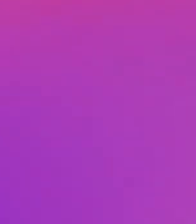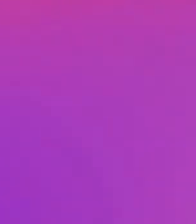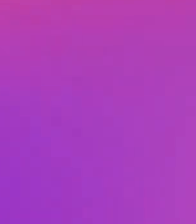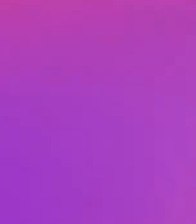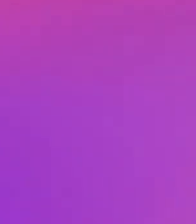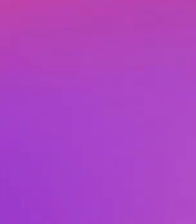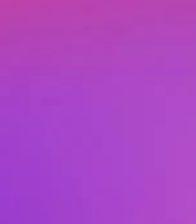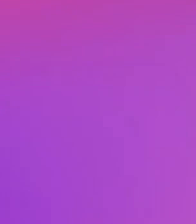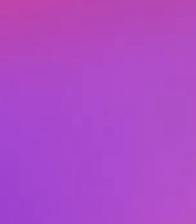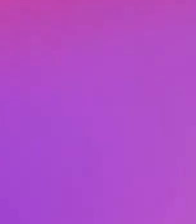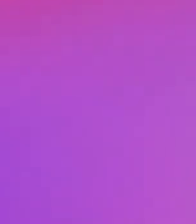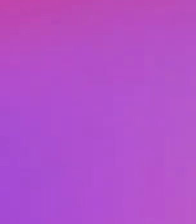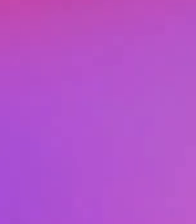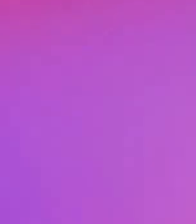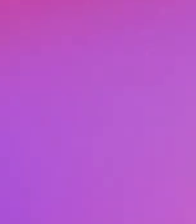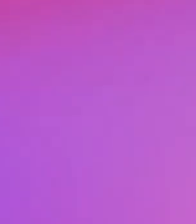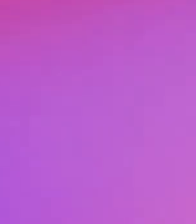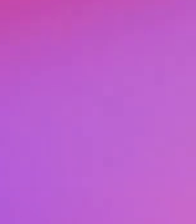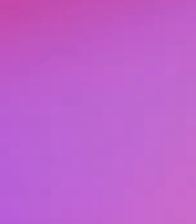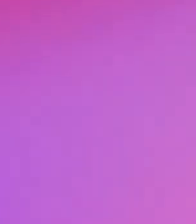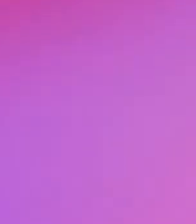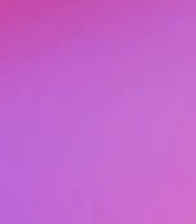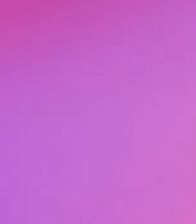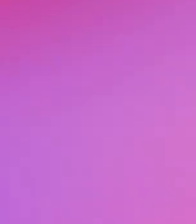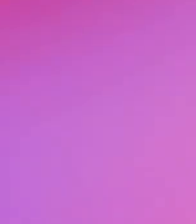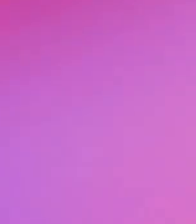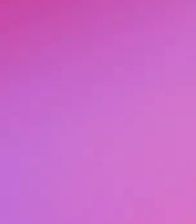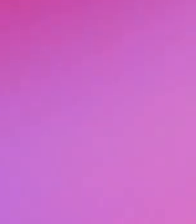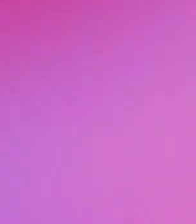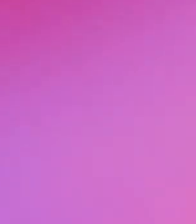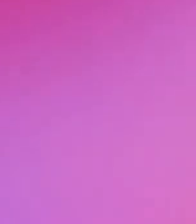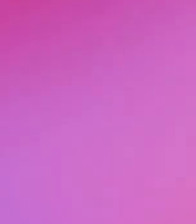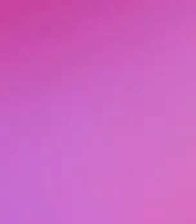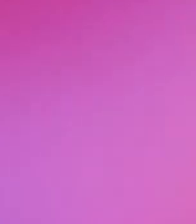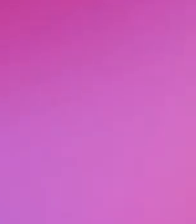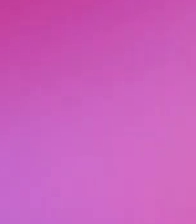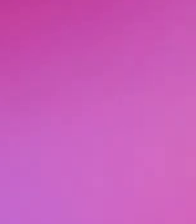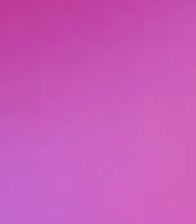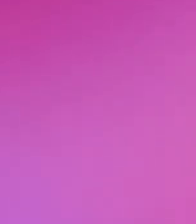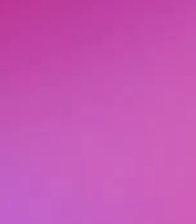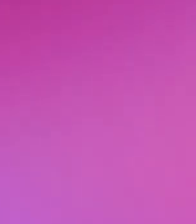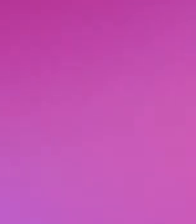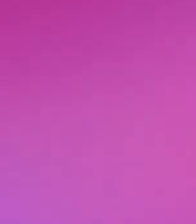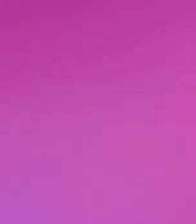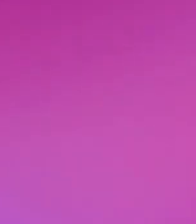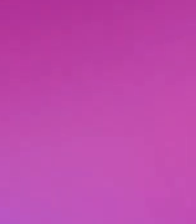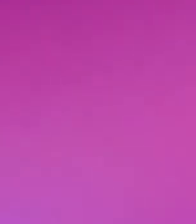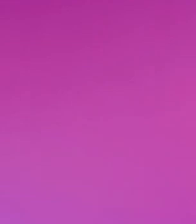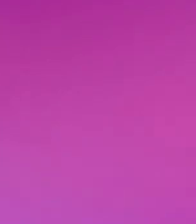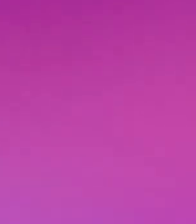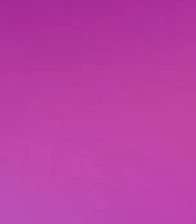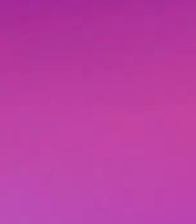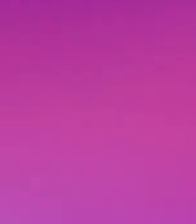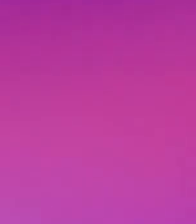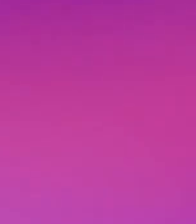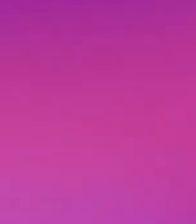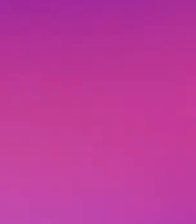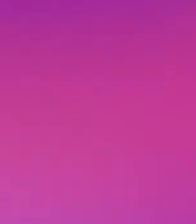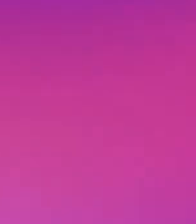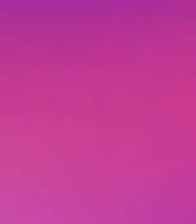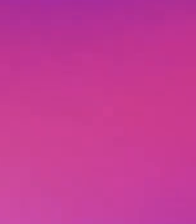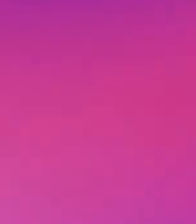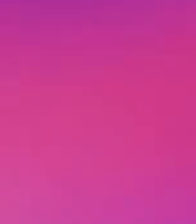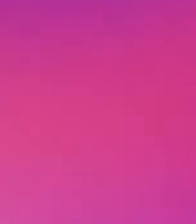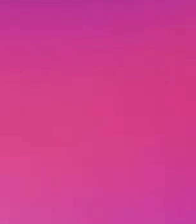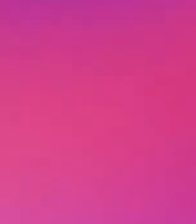si tienes dudas o necesitas ayuda llama al centro de apoyo pedagógico a distancia el número de teléfono para